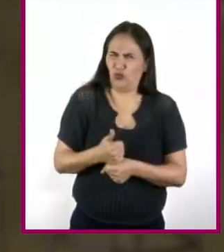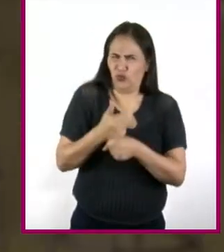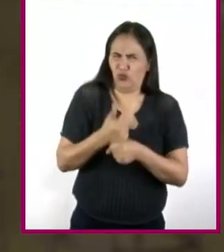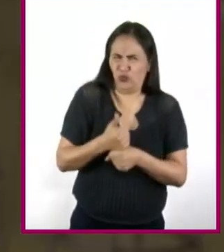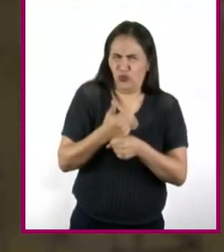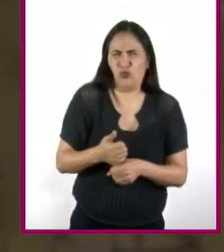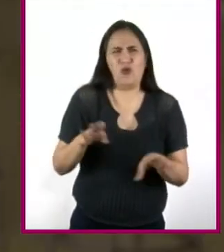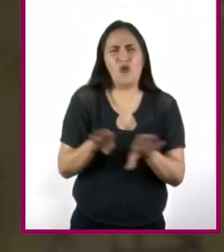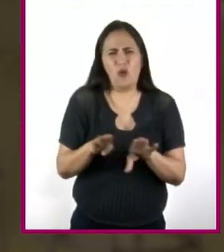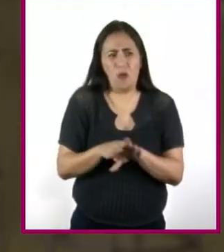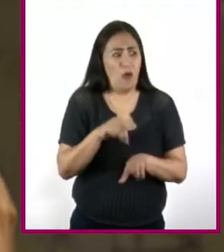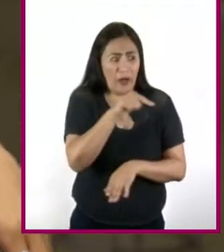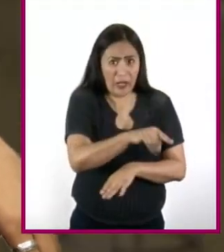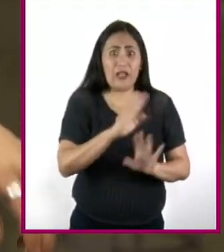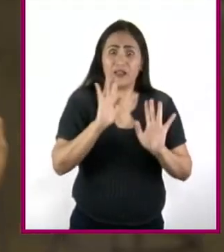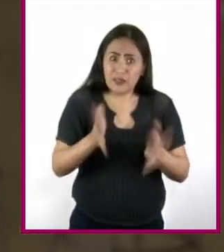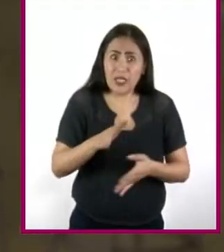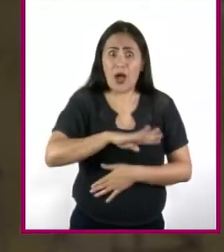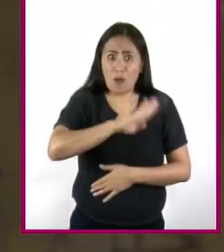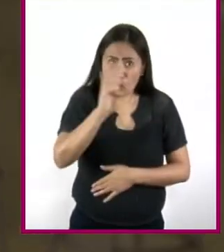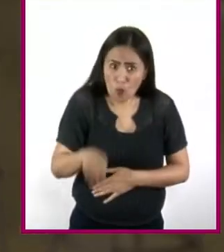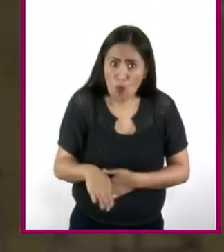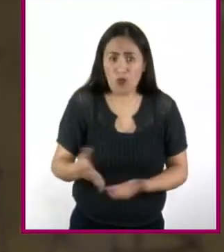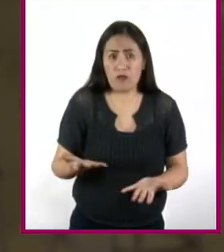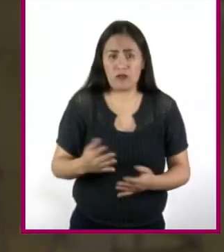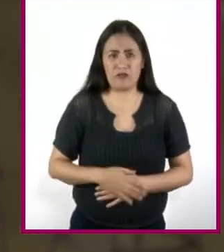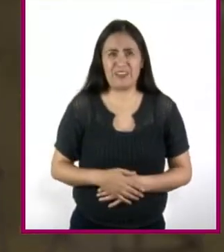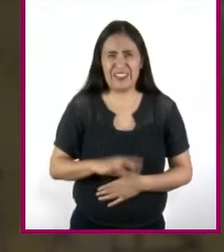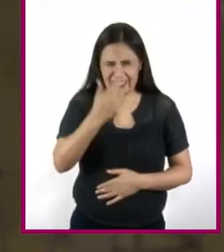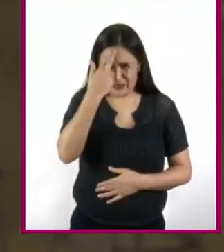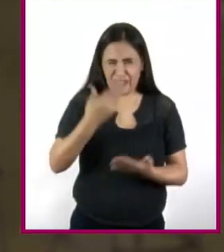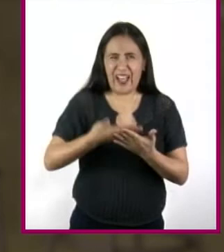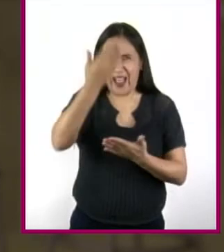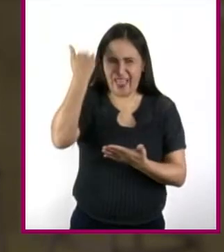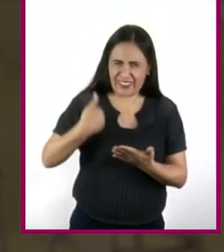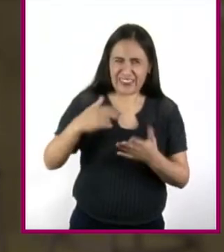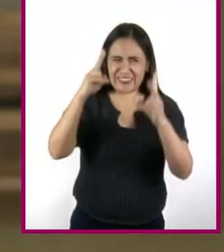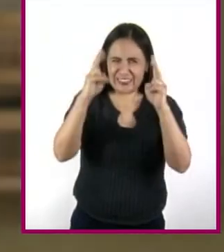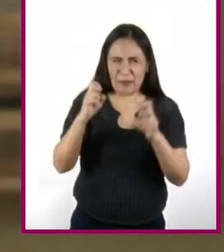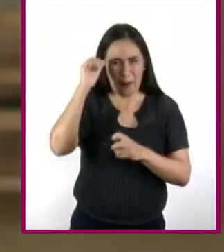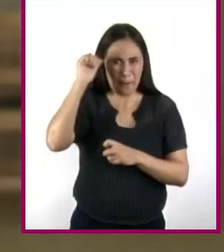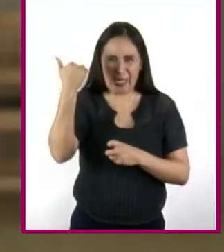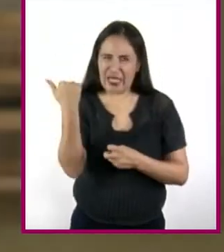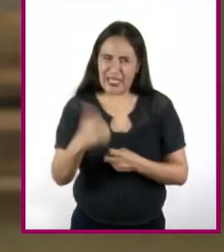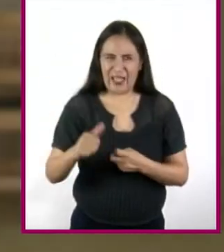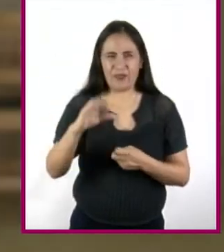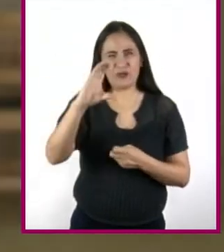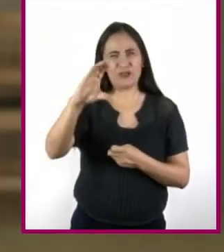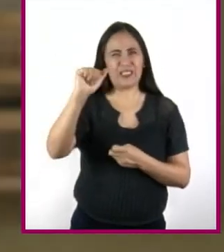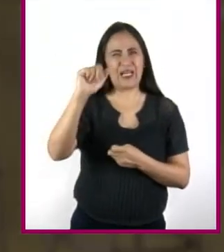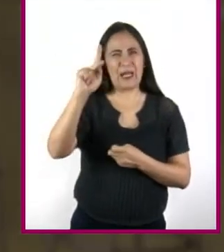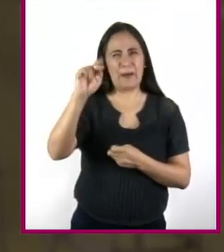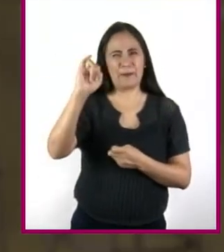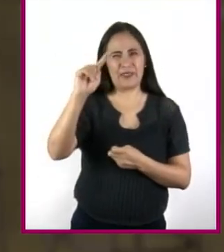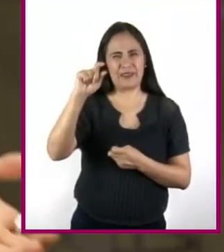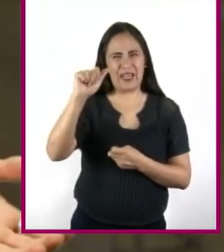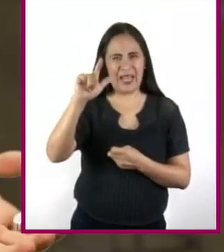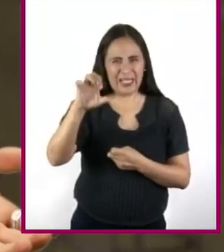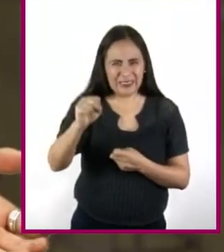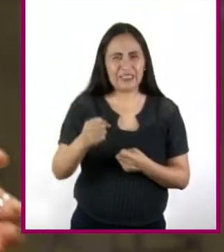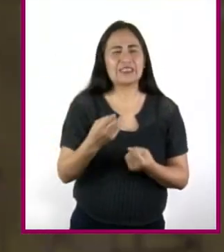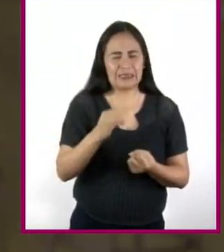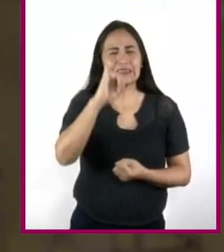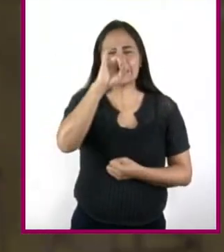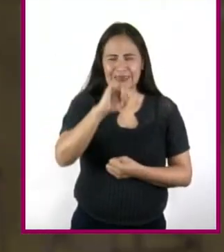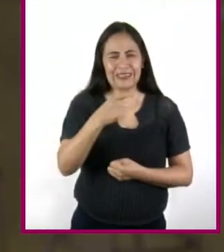murió. ¿Te acuerdas que platicamos sobre los pecados capitales, Lu? Sí, los 7 pecados capitales.